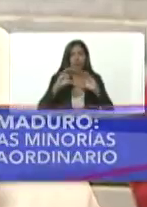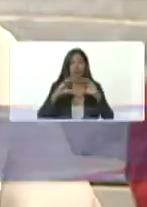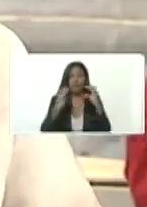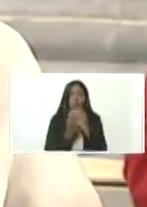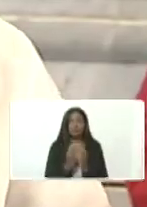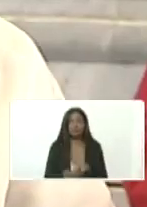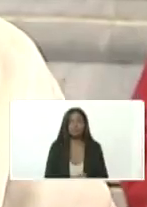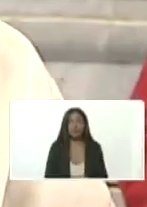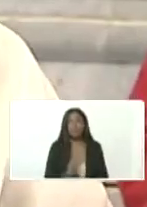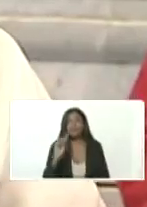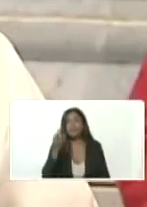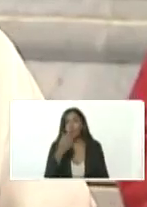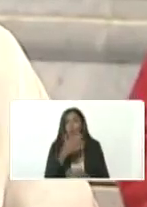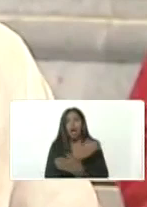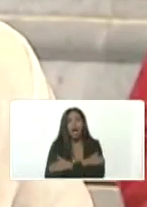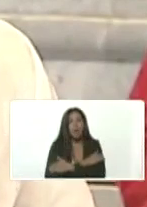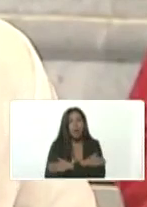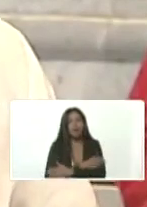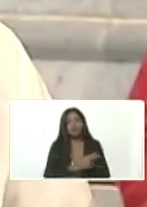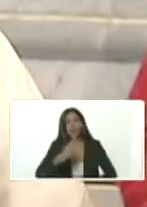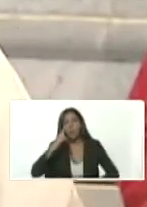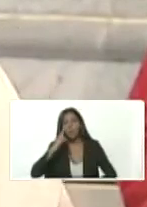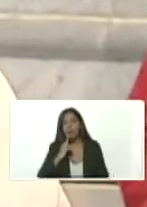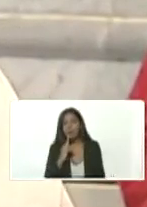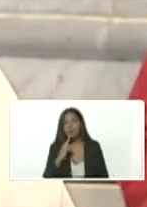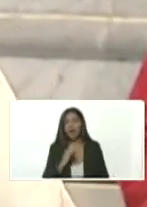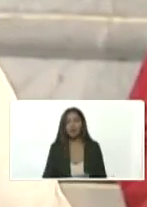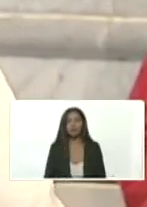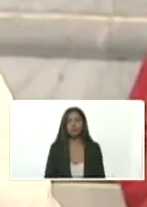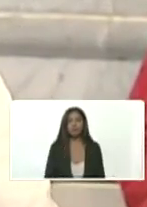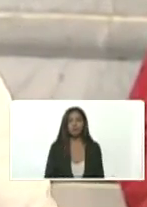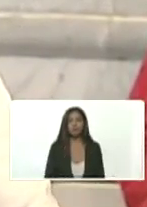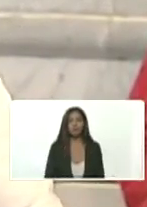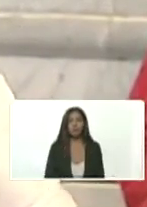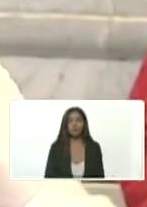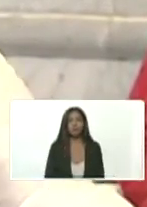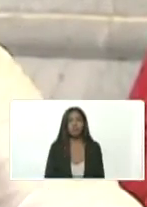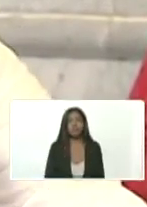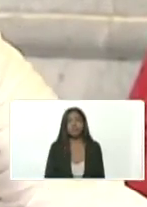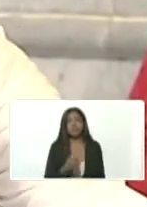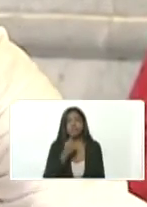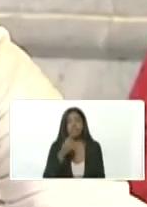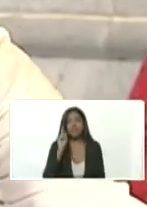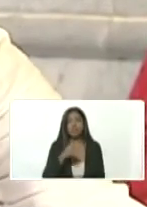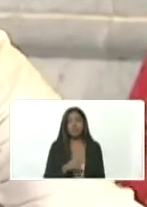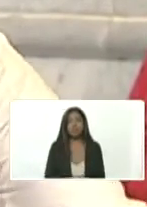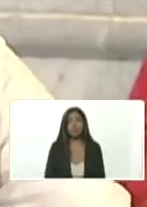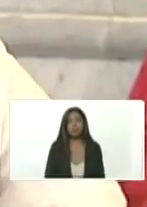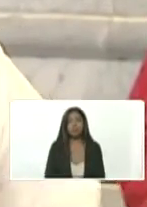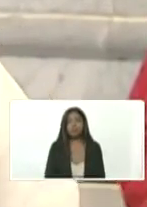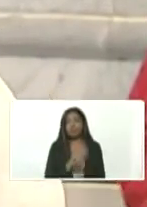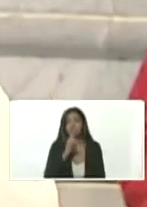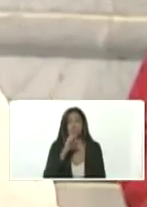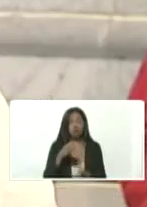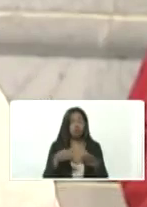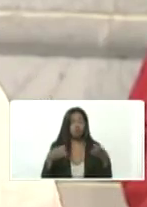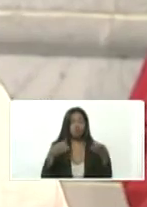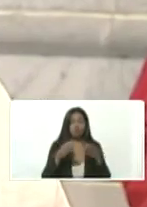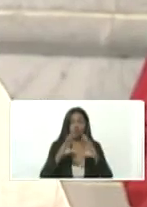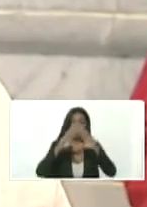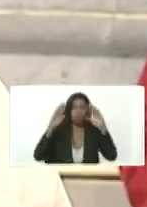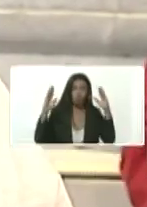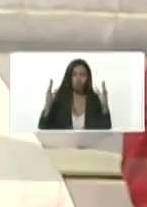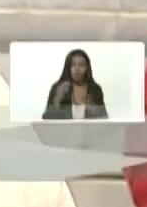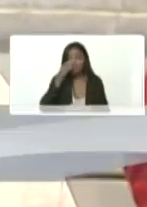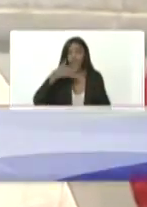primero un abrazo bolivariano y decirle pues que en nombre de todo el país, ¿verdad?,